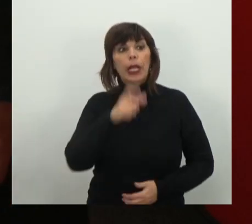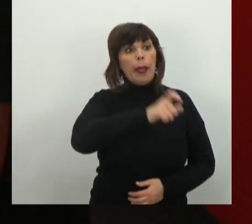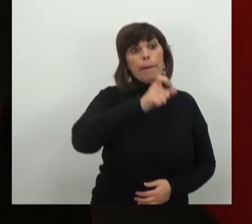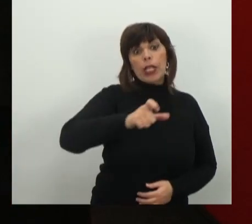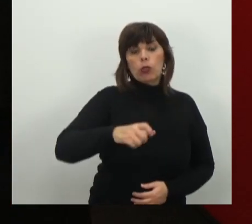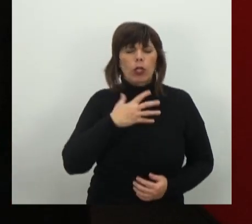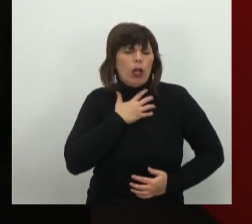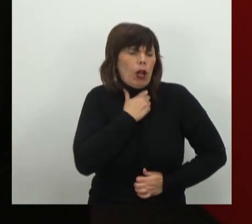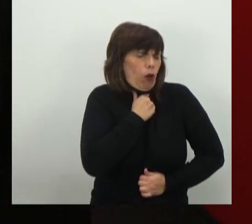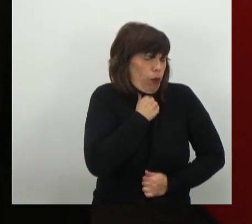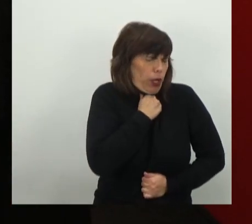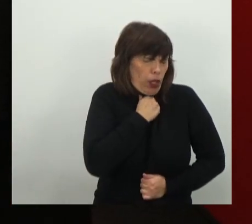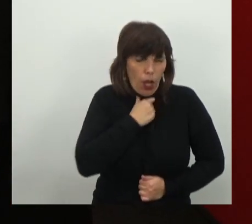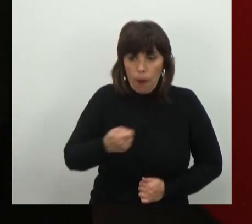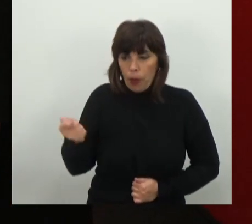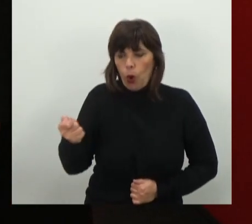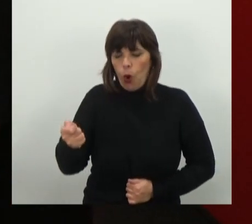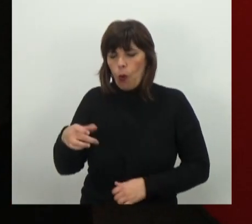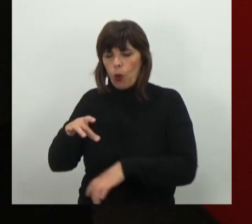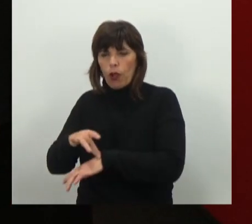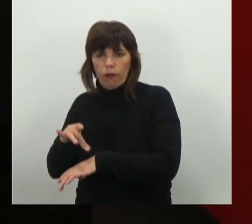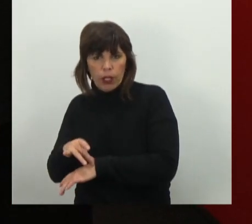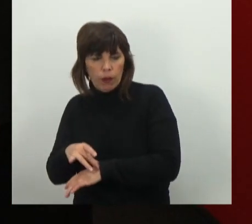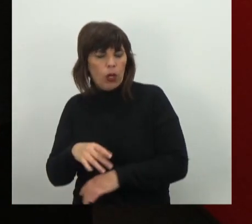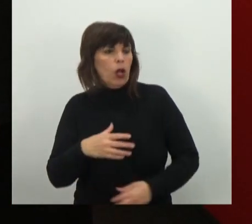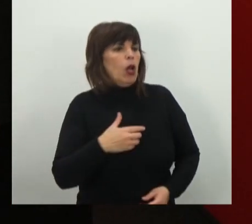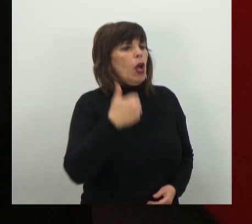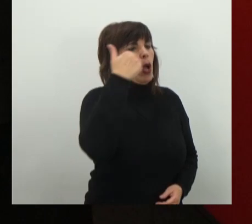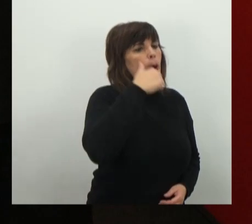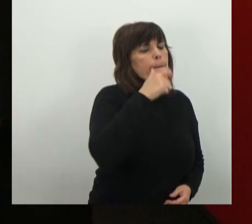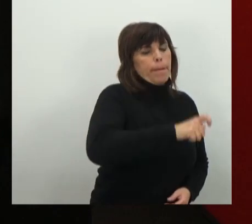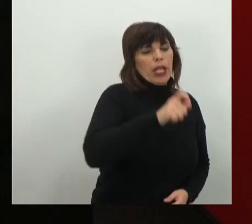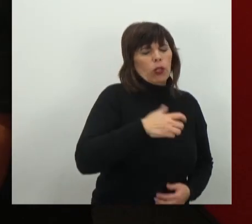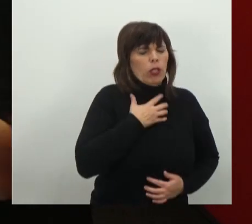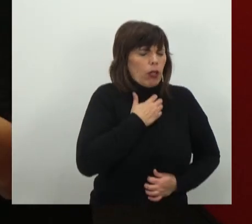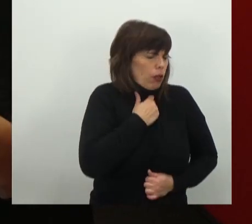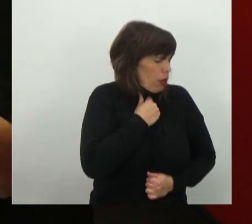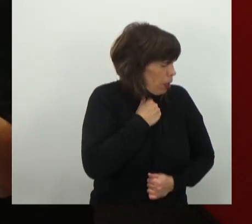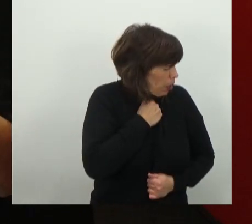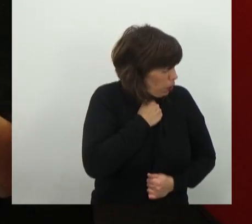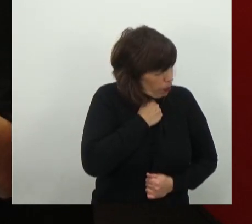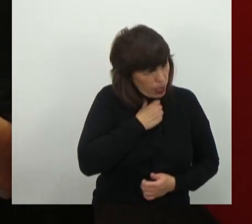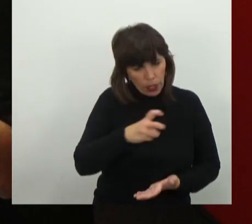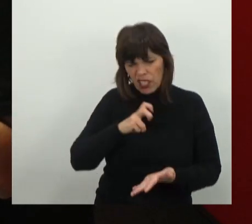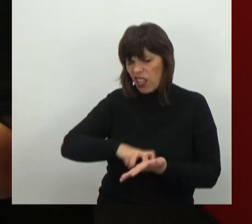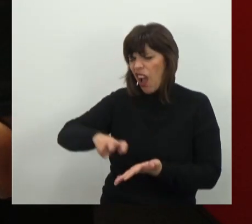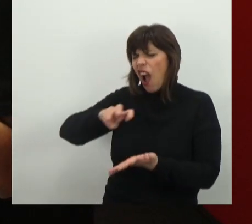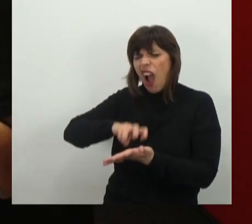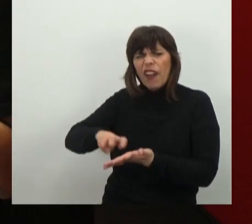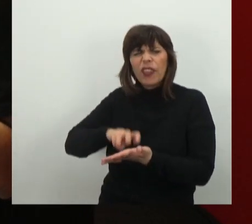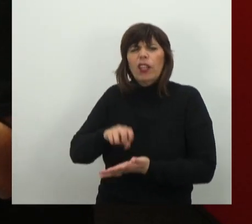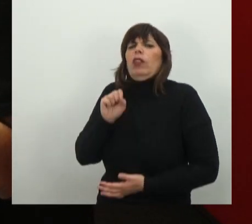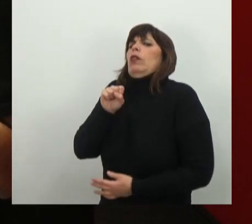¿Sabes que gente agobiada se le ve en el andar? Se ve como están de pie, están doblados.